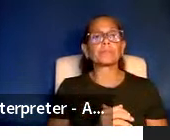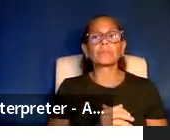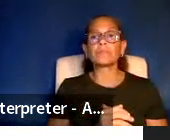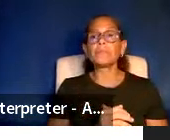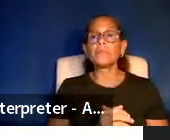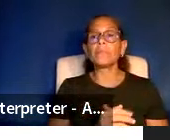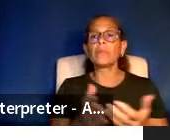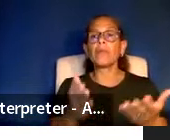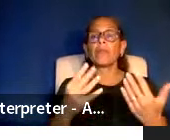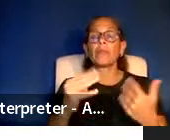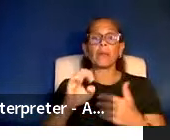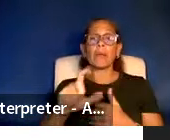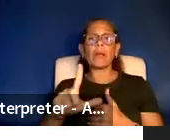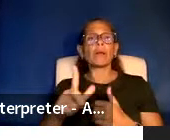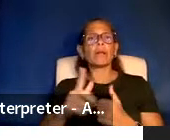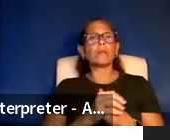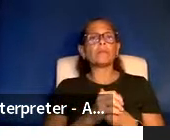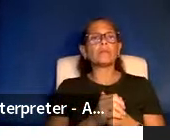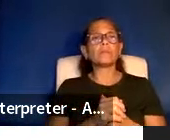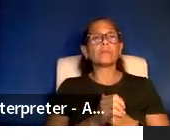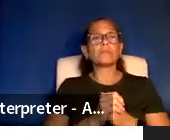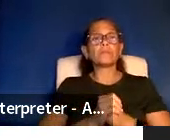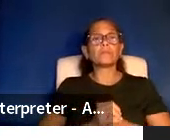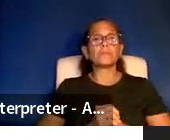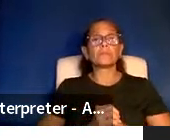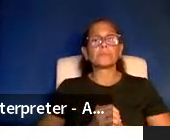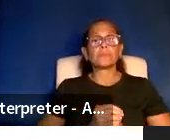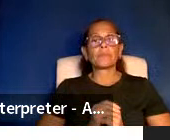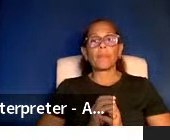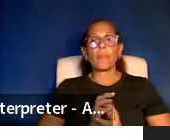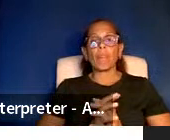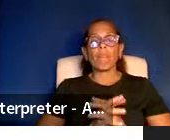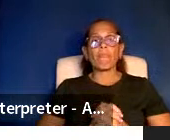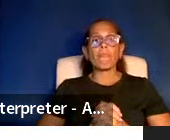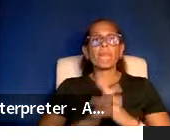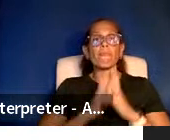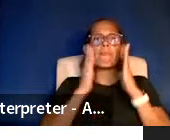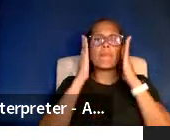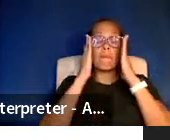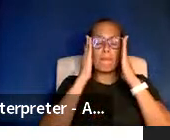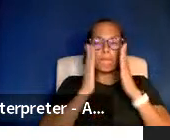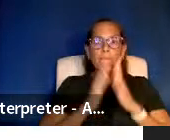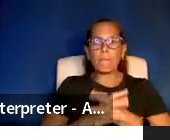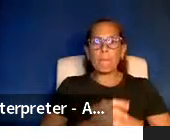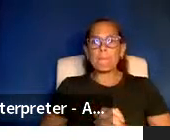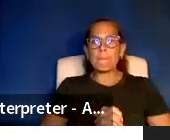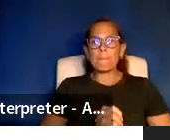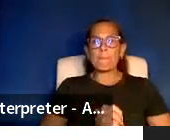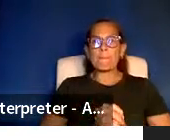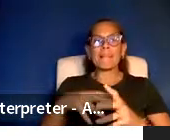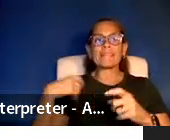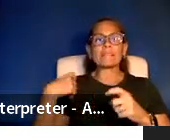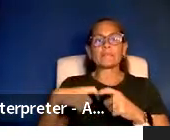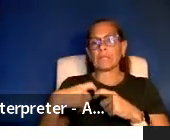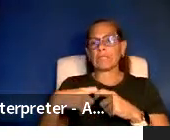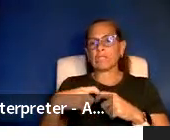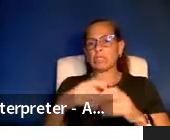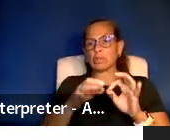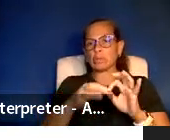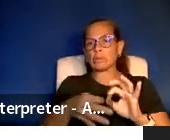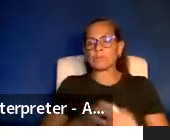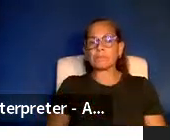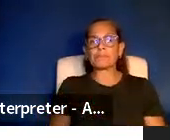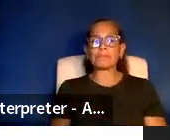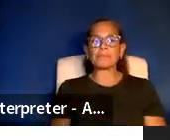Thank you, Michael. So, los próximos pasos serían alentarles y animarles a todos a que se mantengan informados y participen con